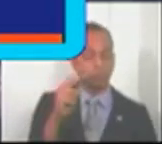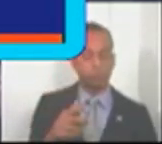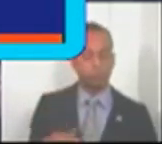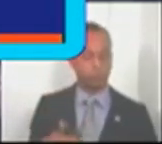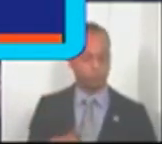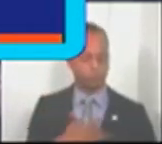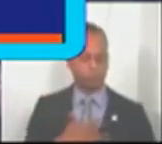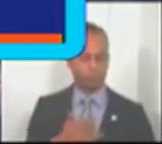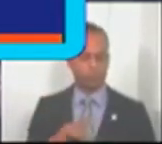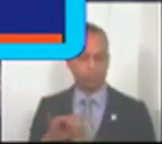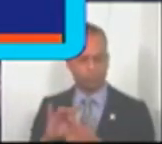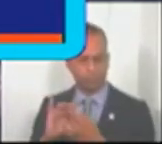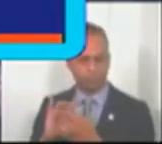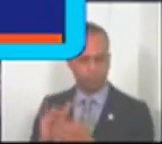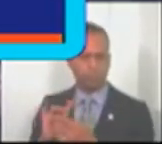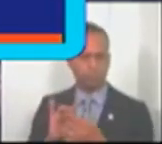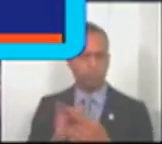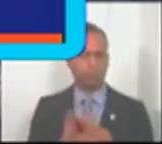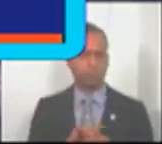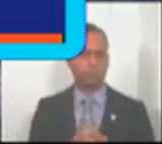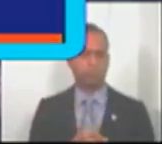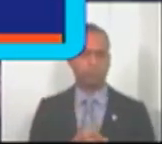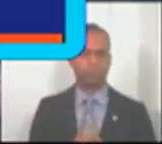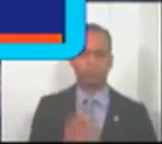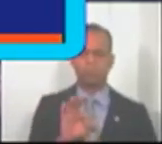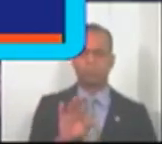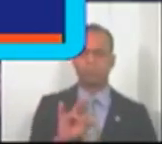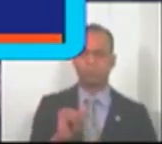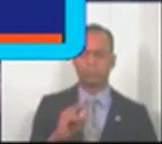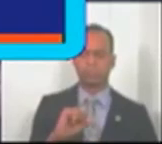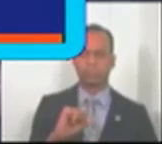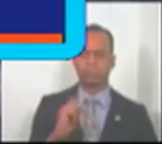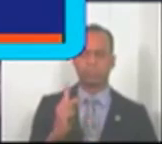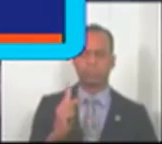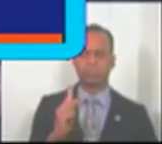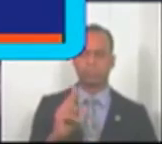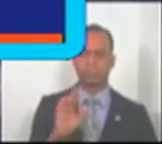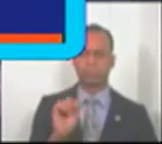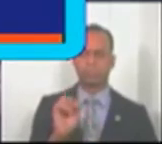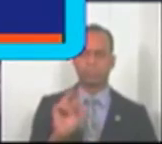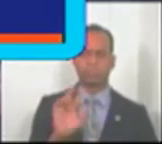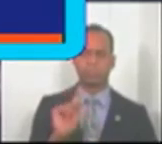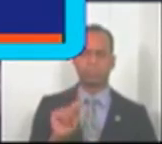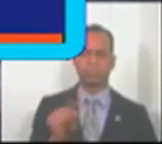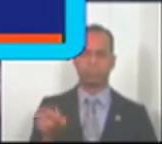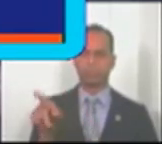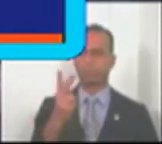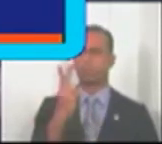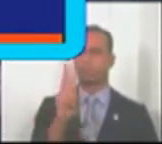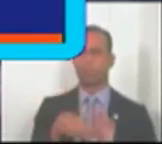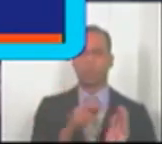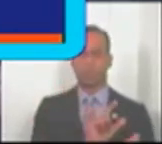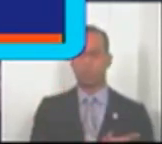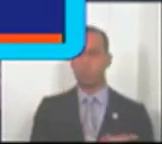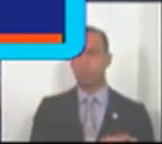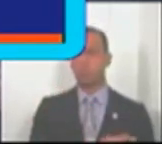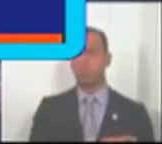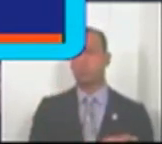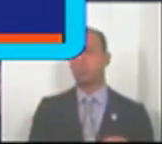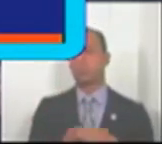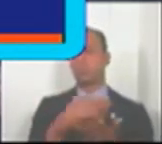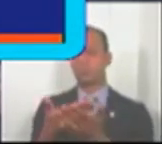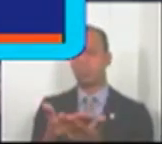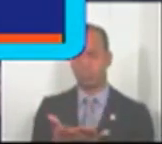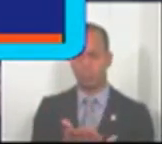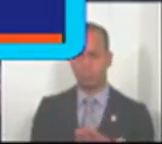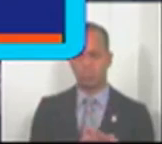cercano que Frankfurt. Dice, no es posible. Si en Frankfurt vas en 2 horas o en menos.